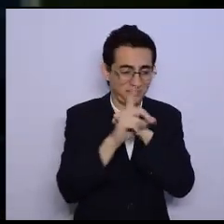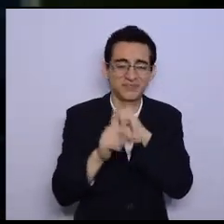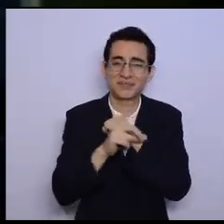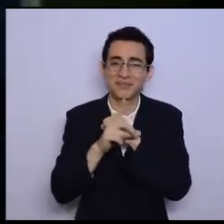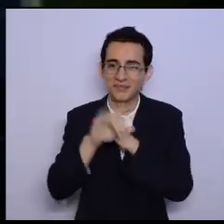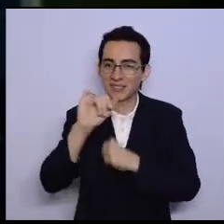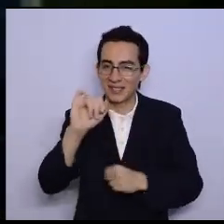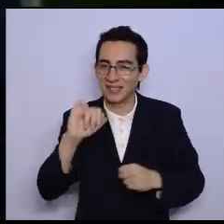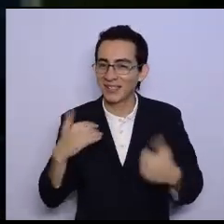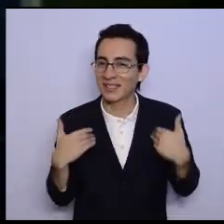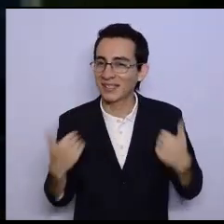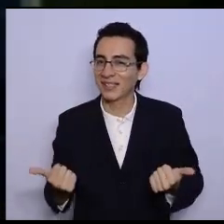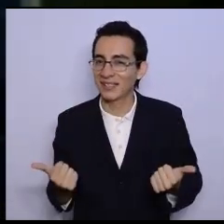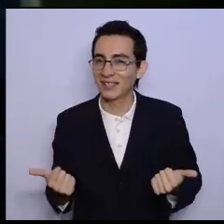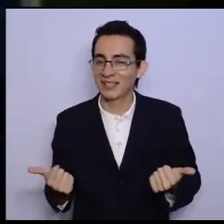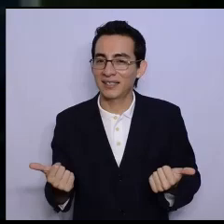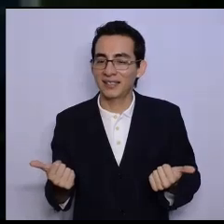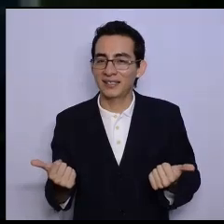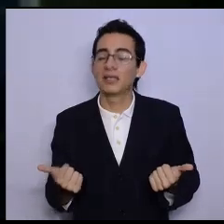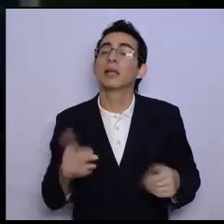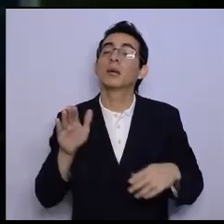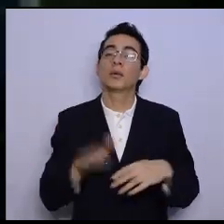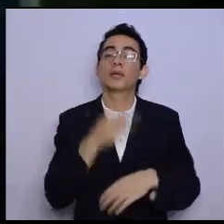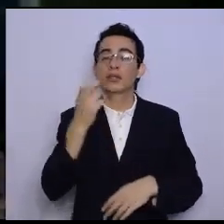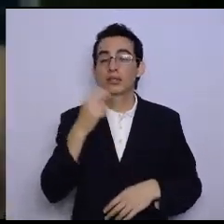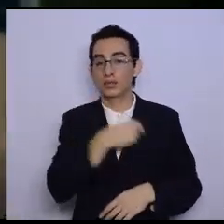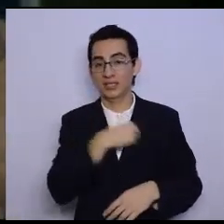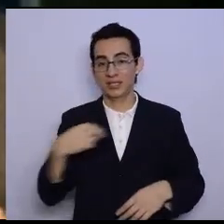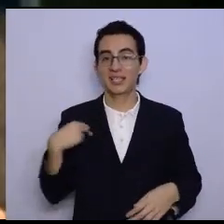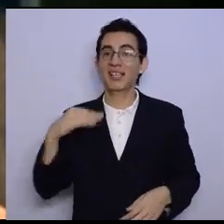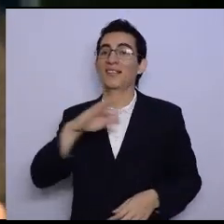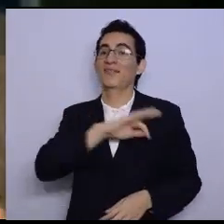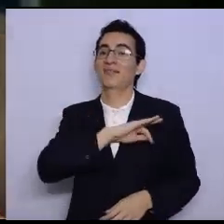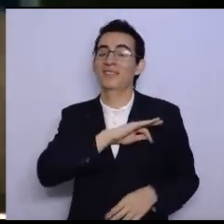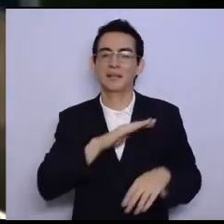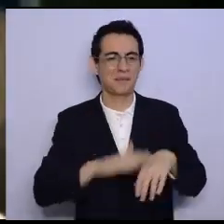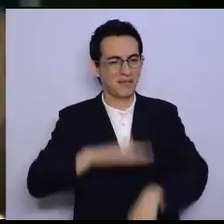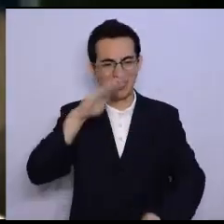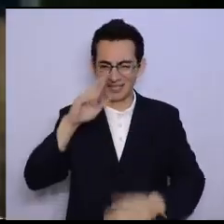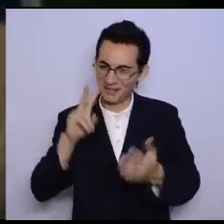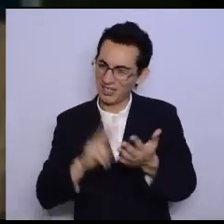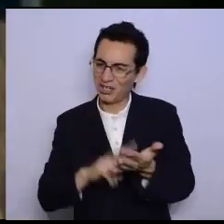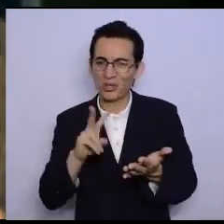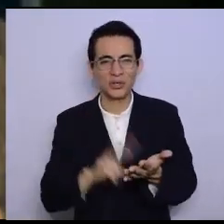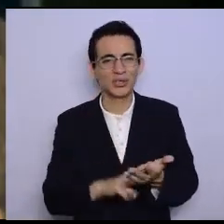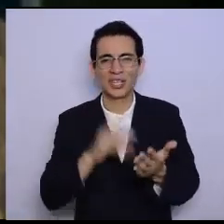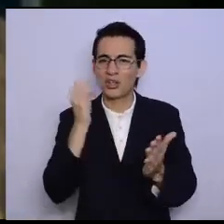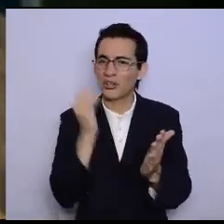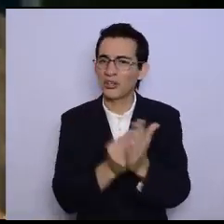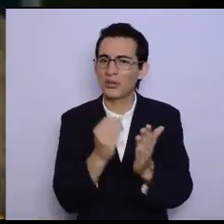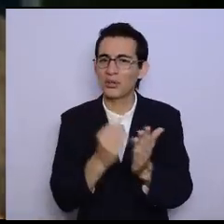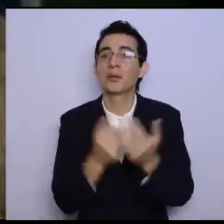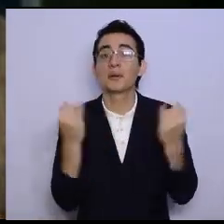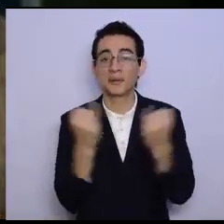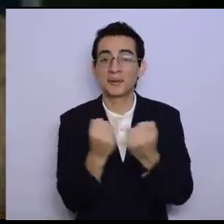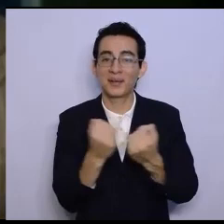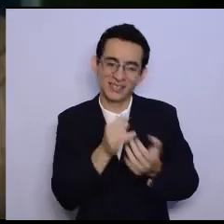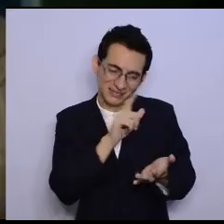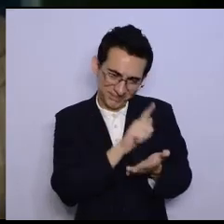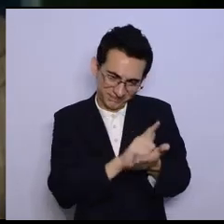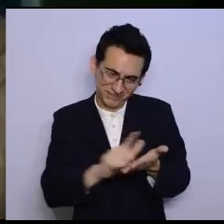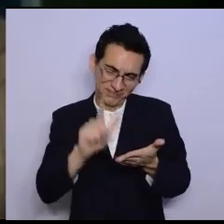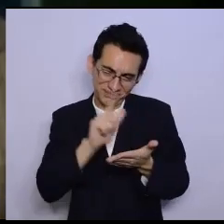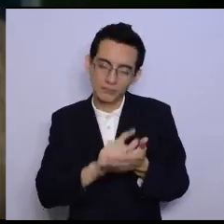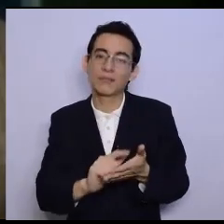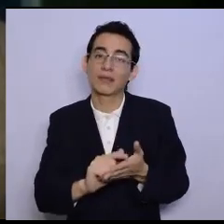¿Están entendiendo? Entonces nuestra fe es más valiosa que el oro, pero tiene que ser purificada así como el oro. Y Job tenía